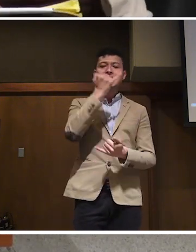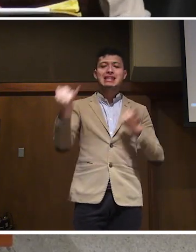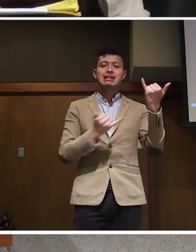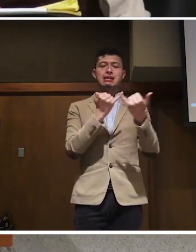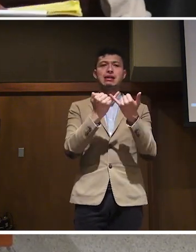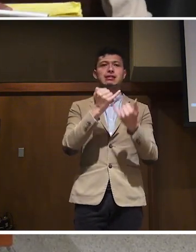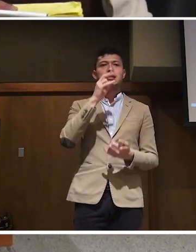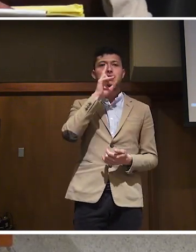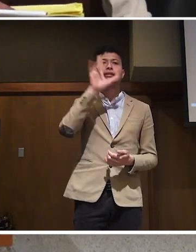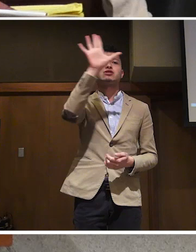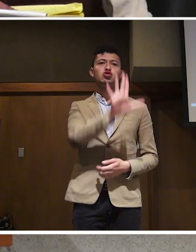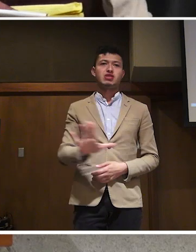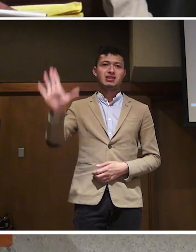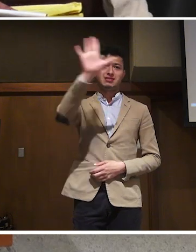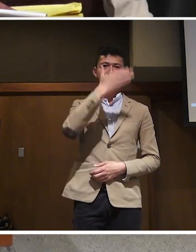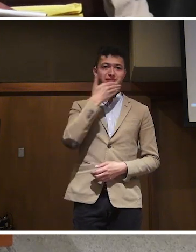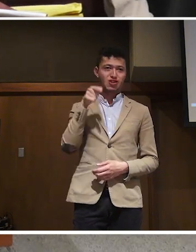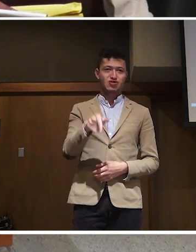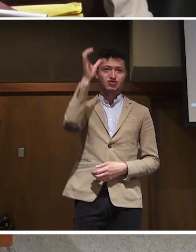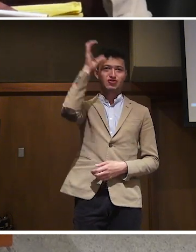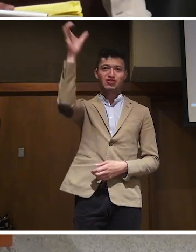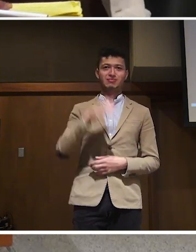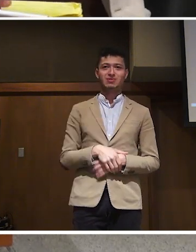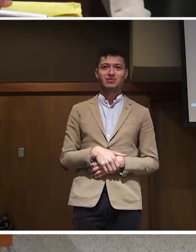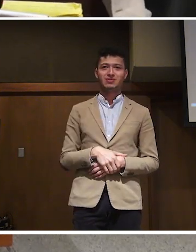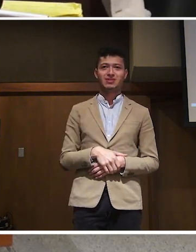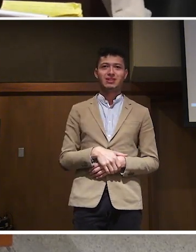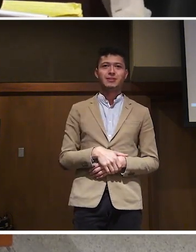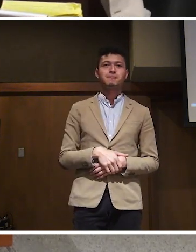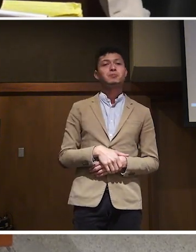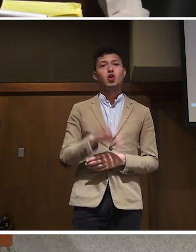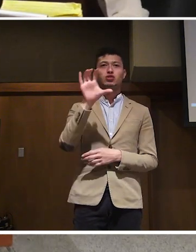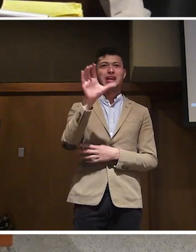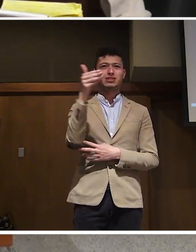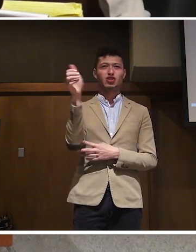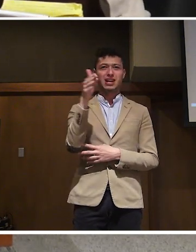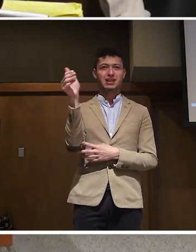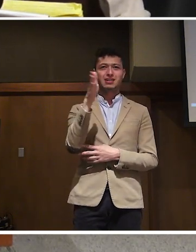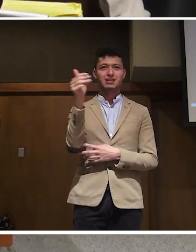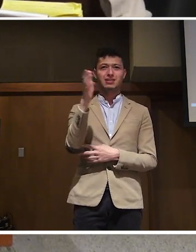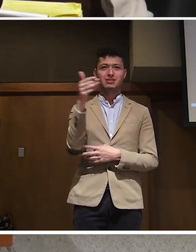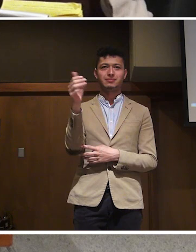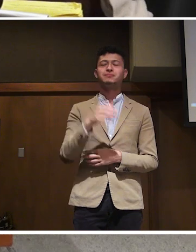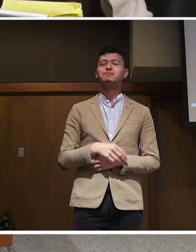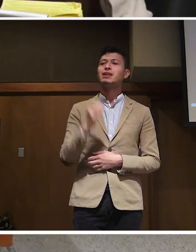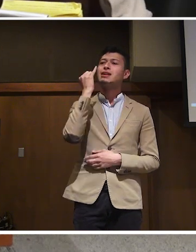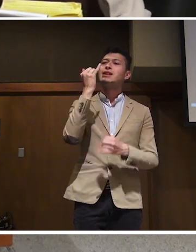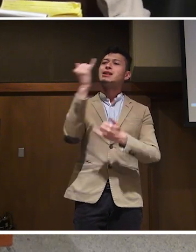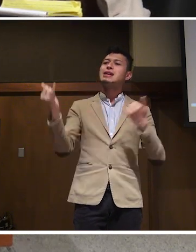pensando es en identidad nacional. Y es, claro, la identificación de las personas